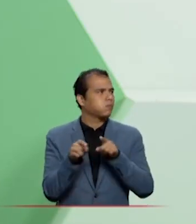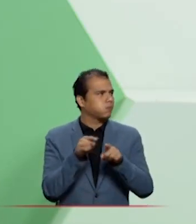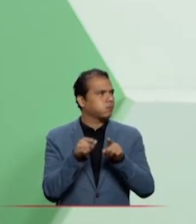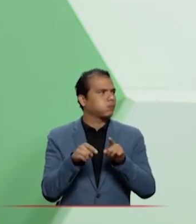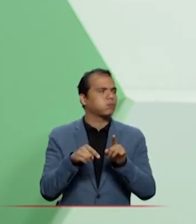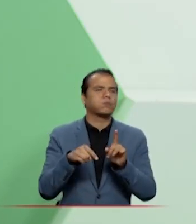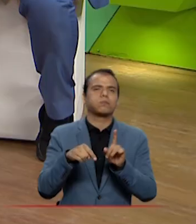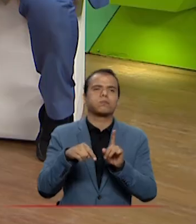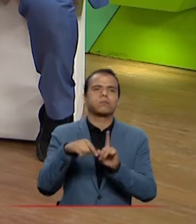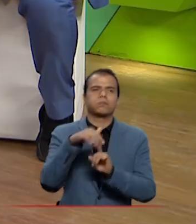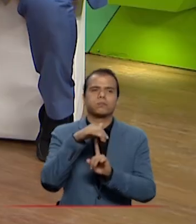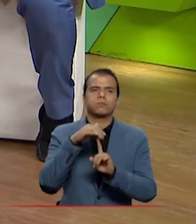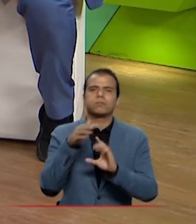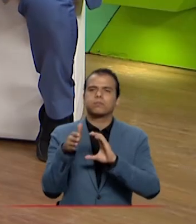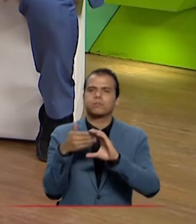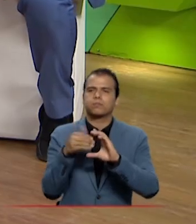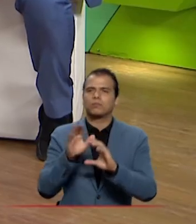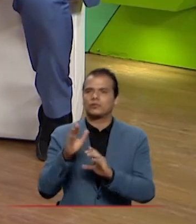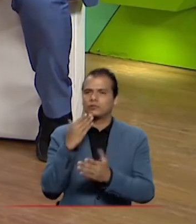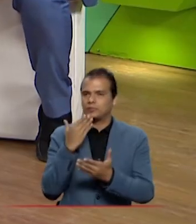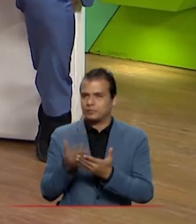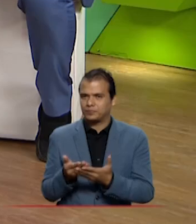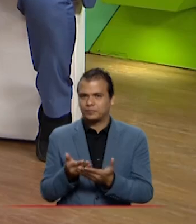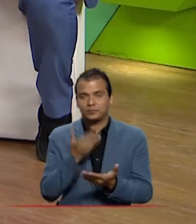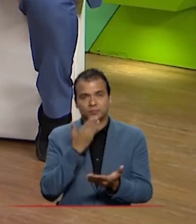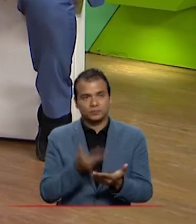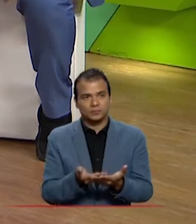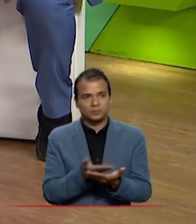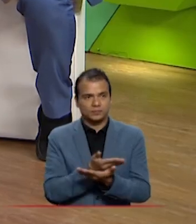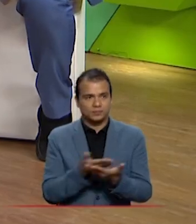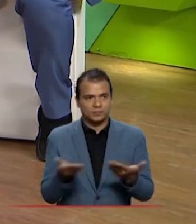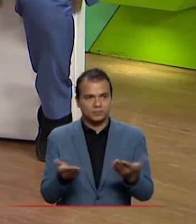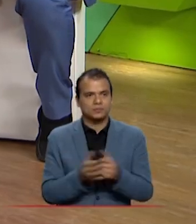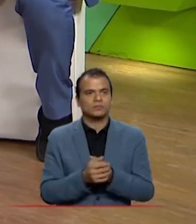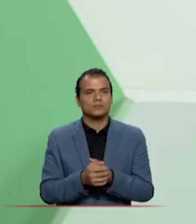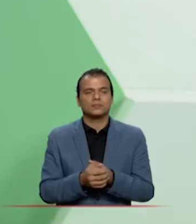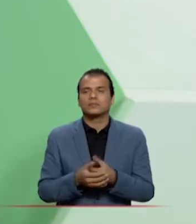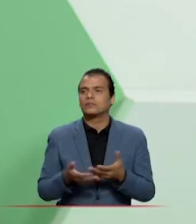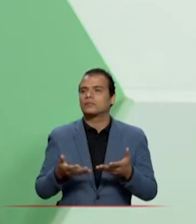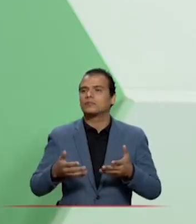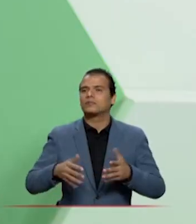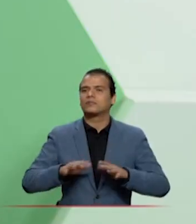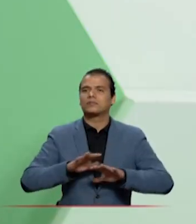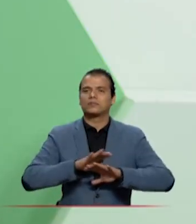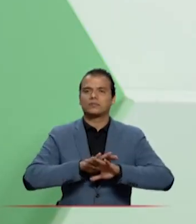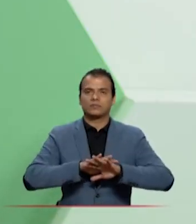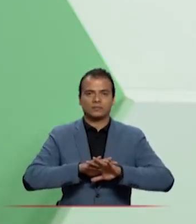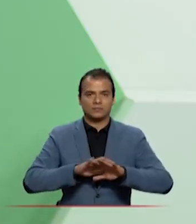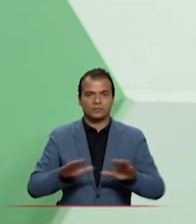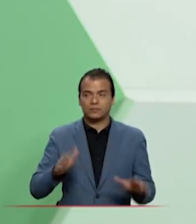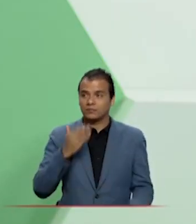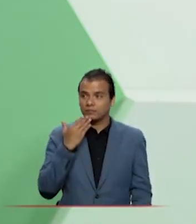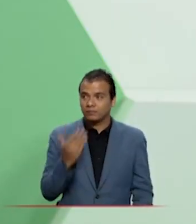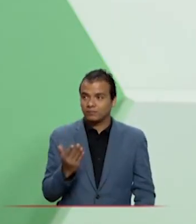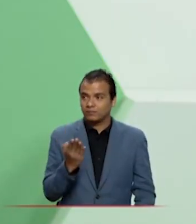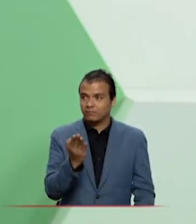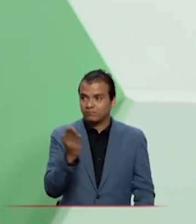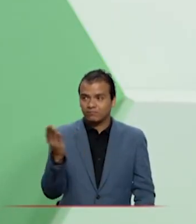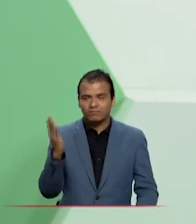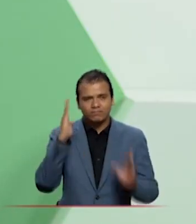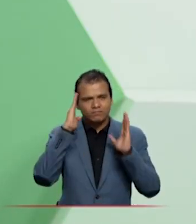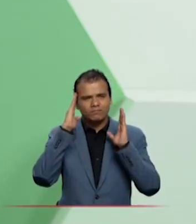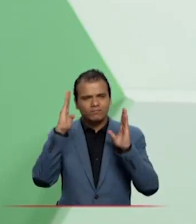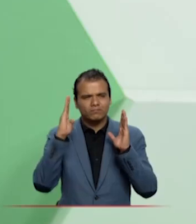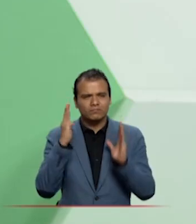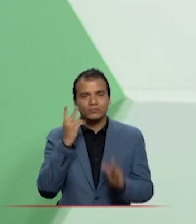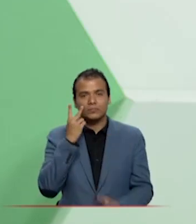relacionada con este tema Muchas gracias muchas gracias a ustedes bueno se nos ha terminado el tiempo por hoy agradecemos su compañía y Recuerden